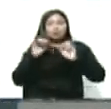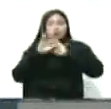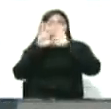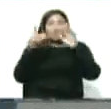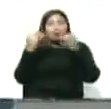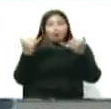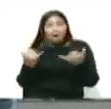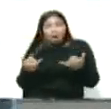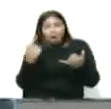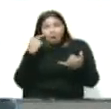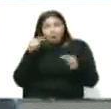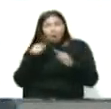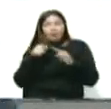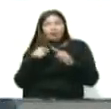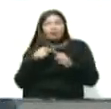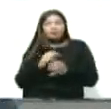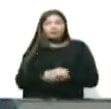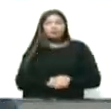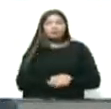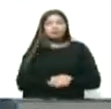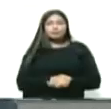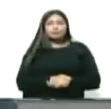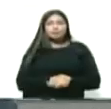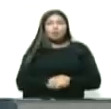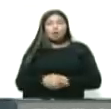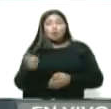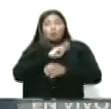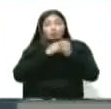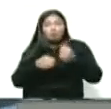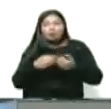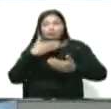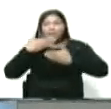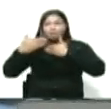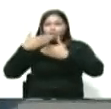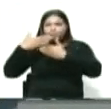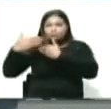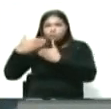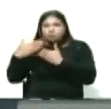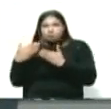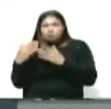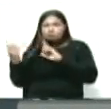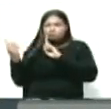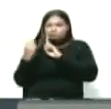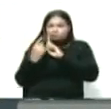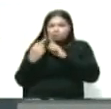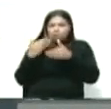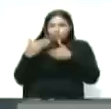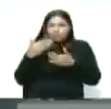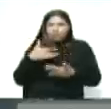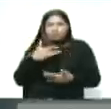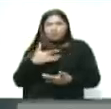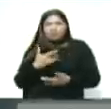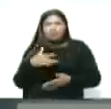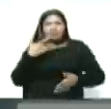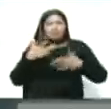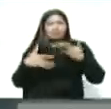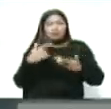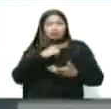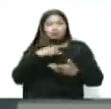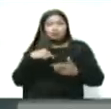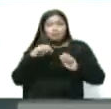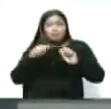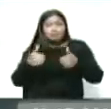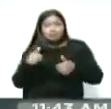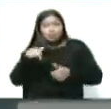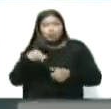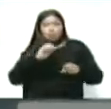hay una potente interacción, una potente empatía entre la actividad que ha